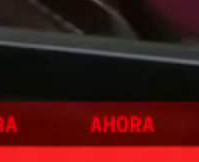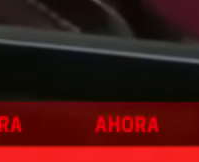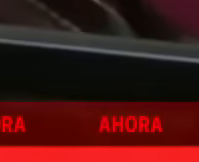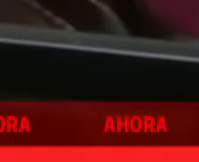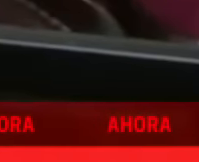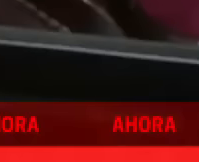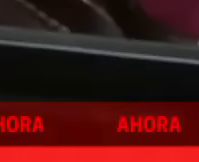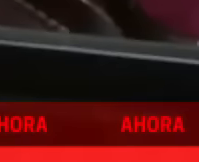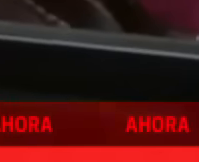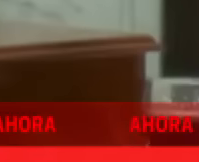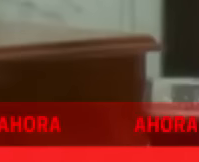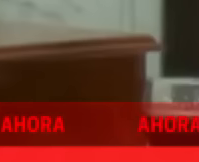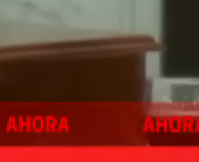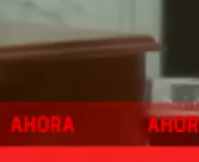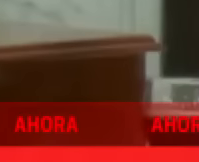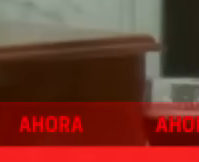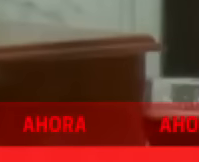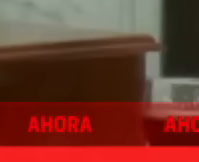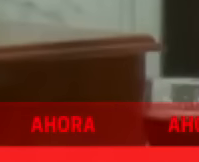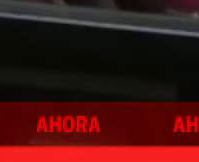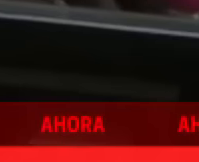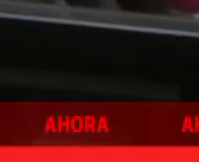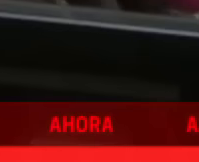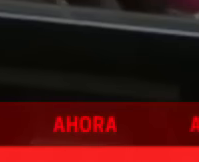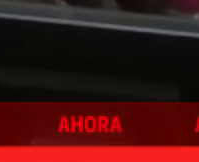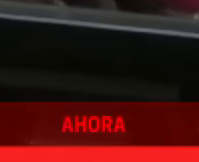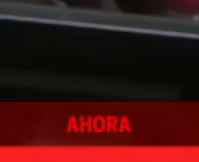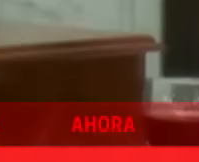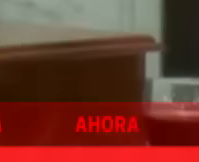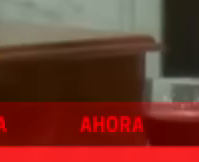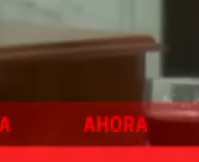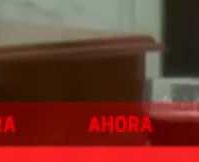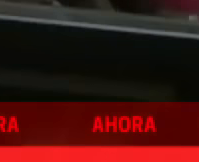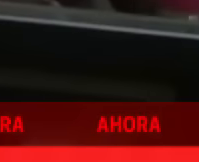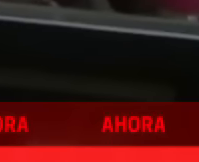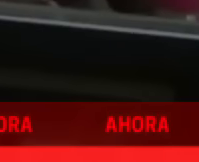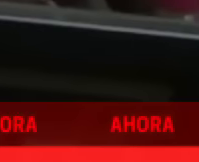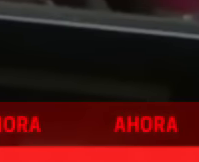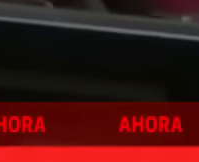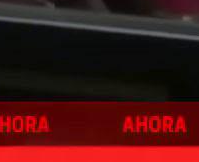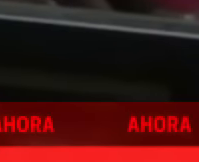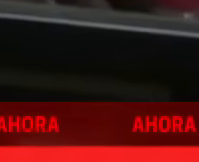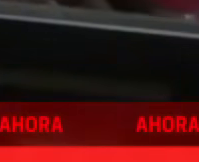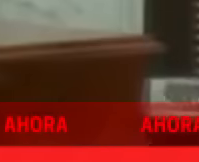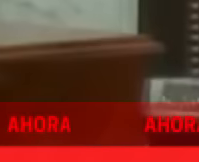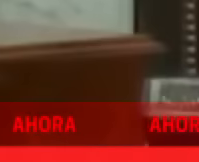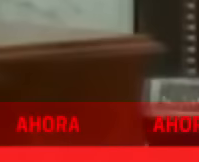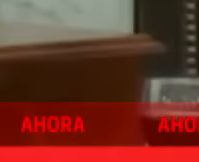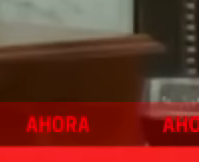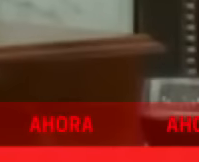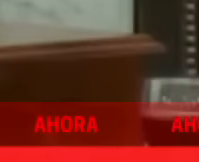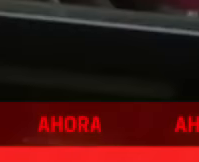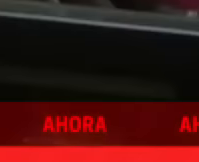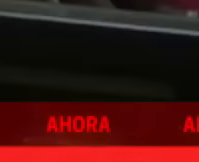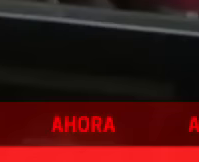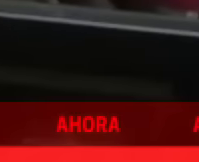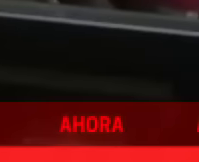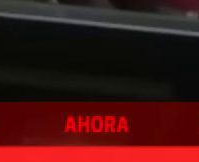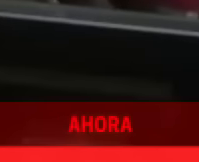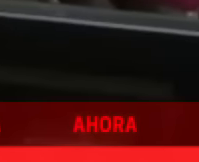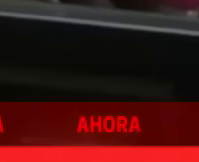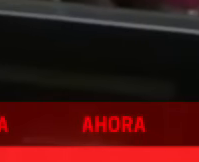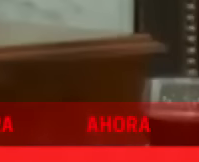Itulia. Usted tiene tiene el derecho. ¿Voy a hablar yo o habla usted? Perfecto, pero vos. ¿Hablo yo o habla usted? Estamos esperándola hace 15 minutos, senadora.